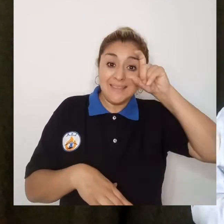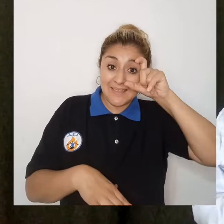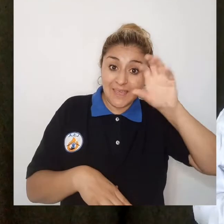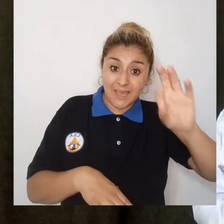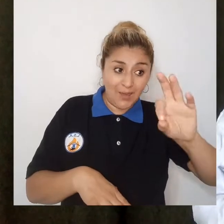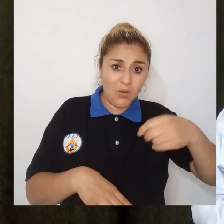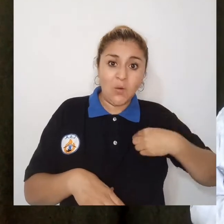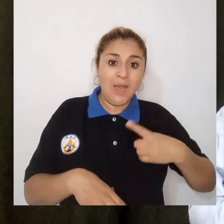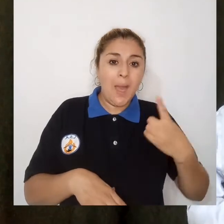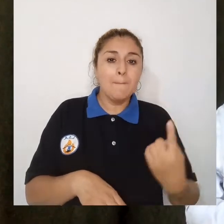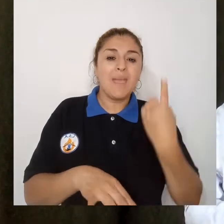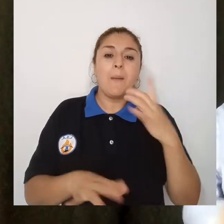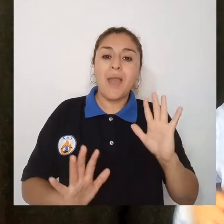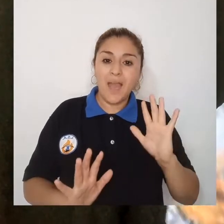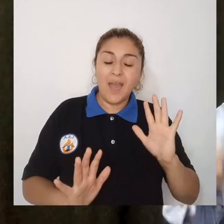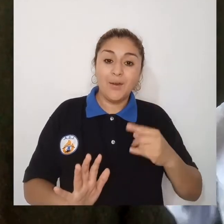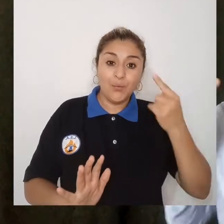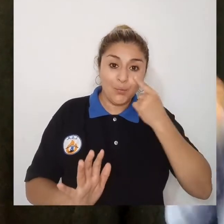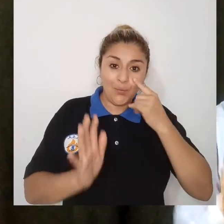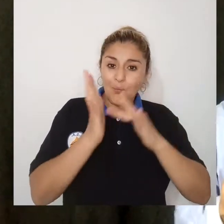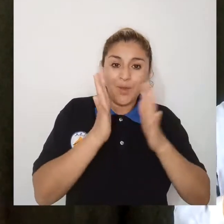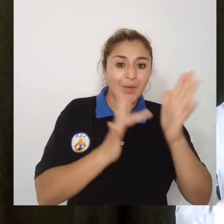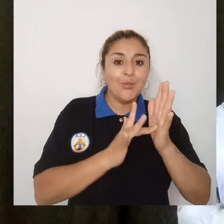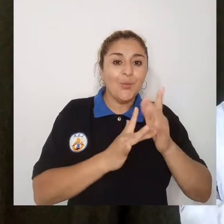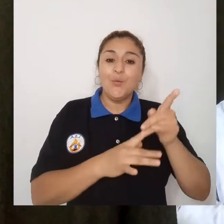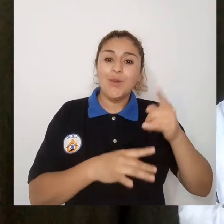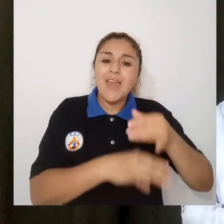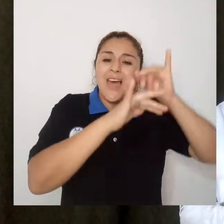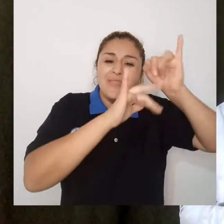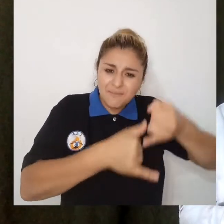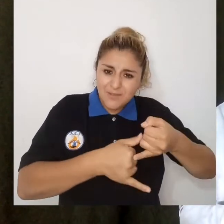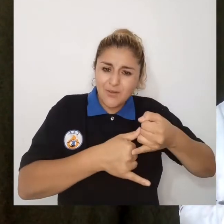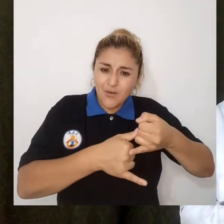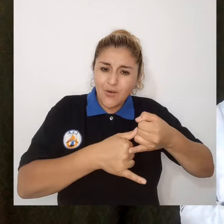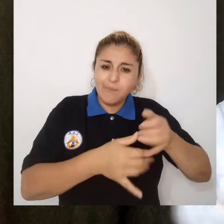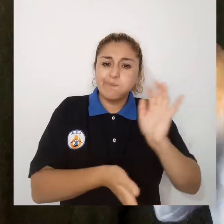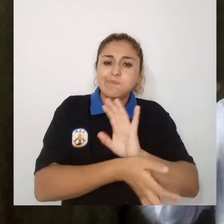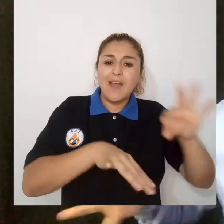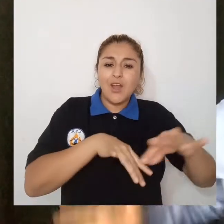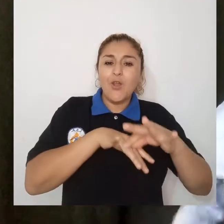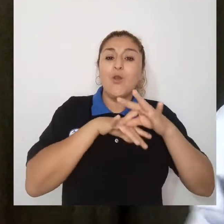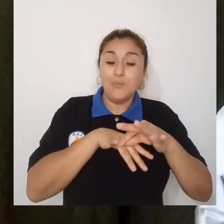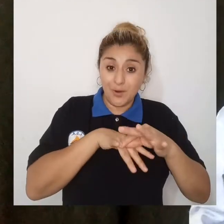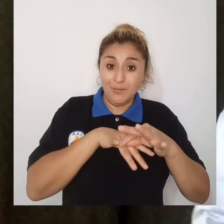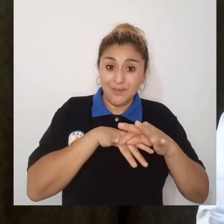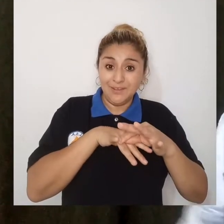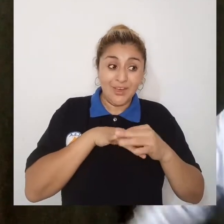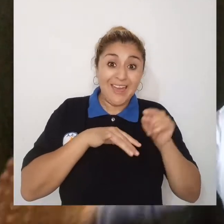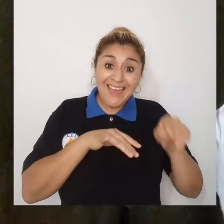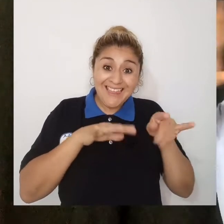salvación en la cual se compromete mateo la situación ha meditado un